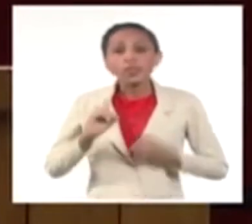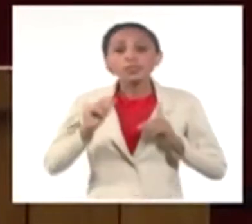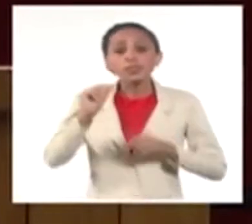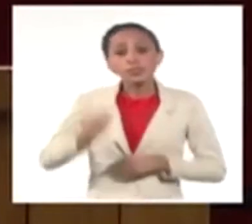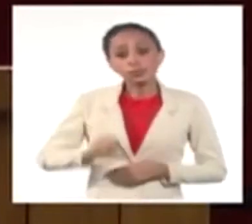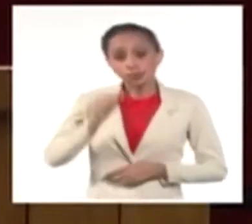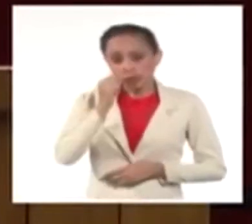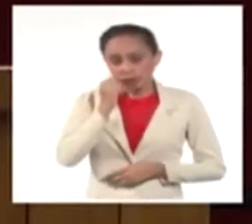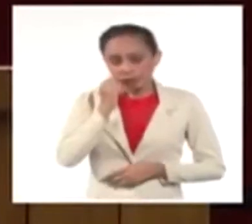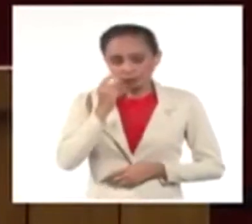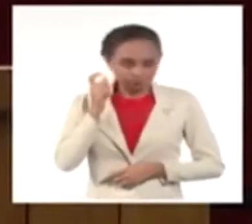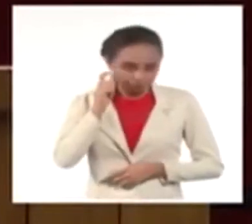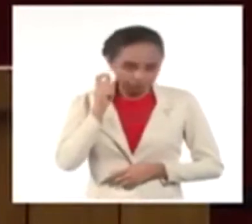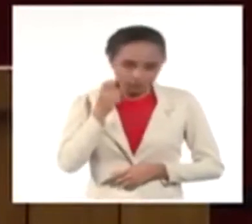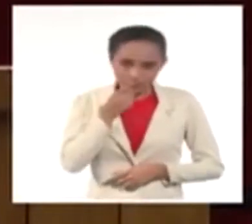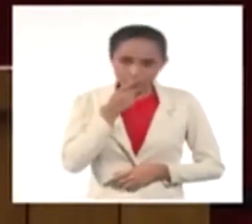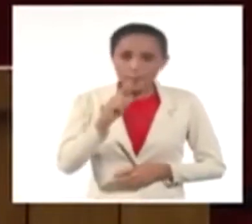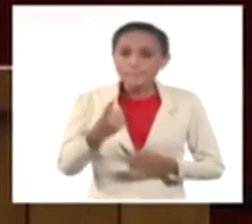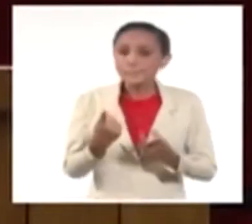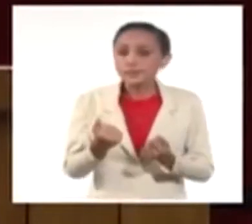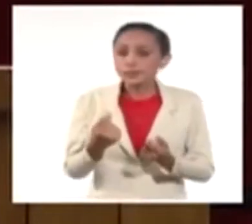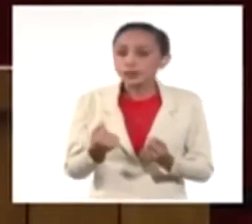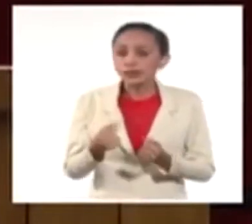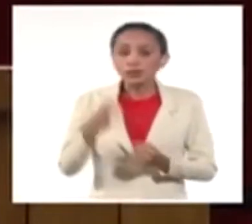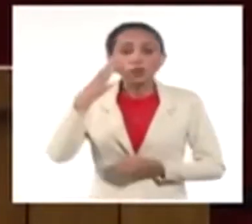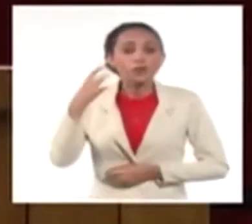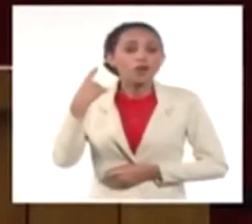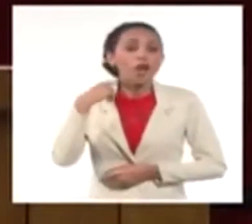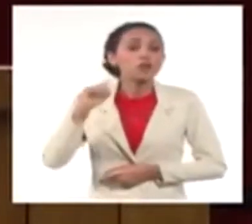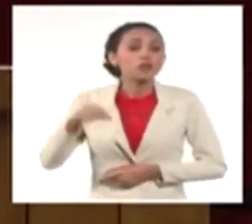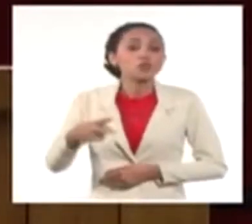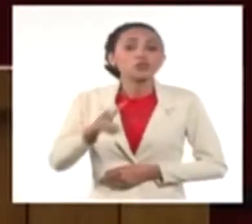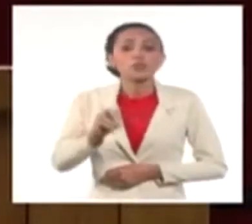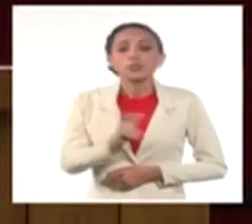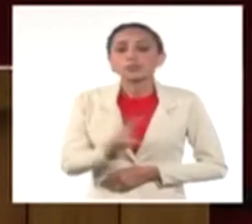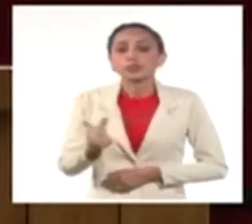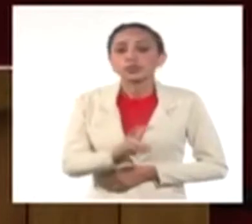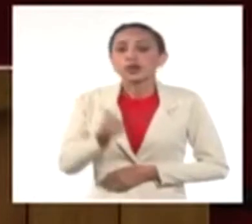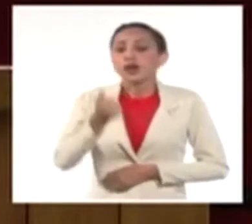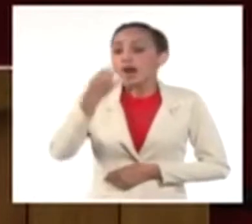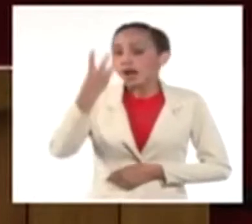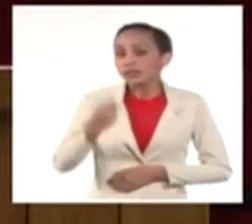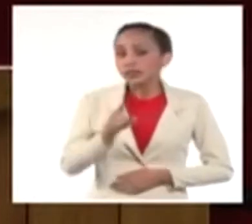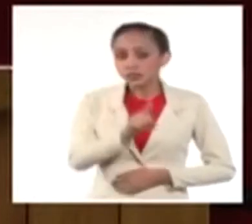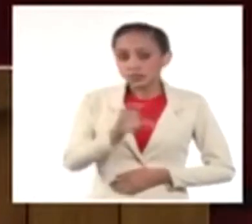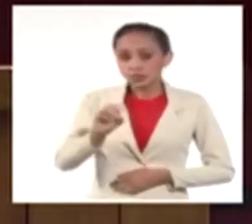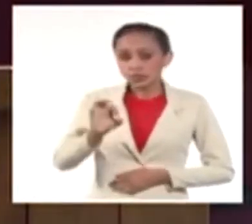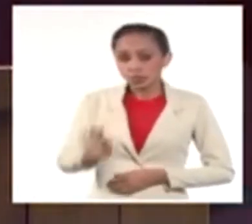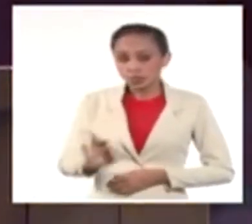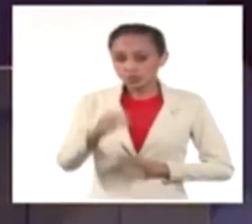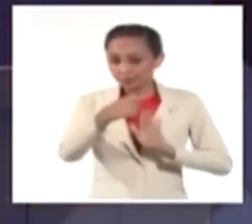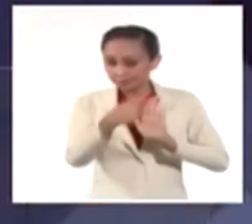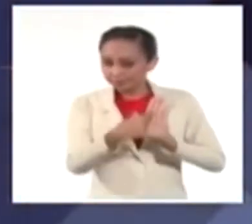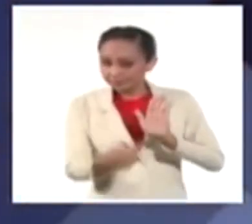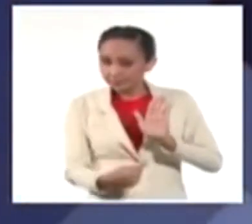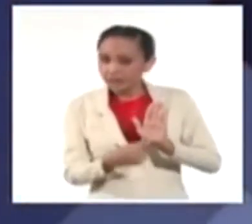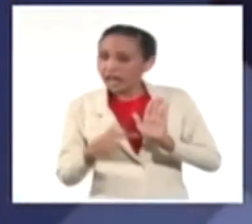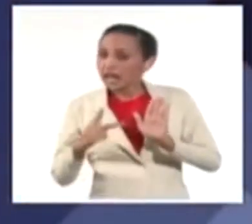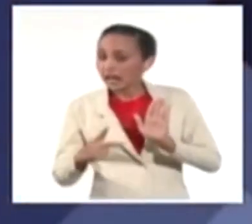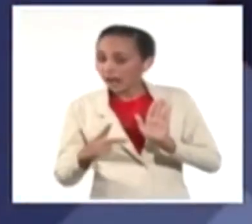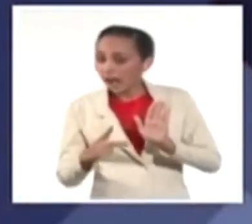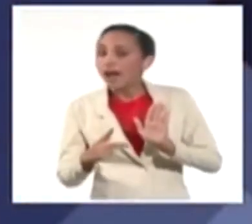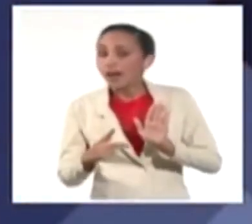presupuesto del Estado para el año 2022, que al amparo del artículo 108, inciso K de la Constitución de la